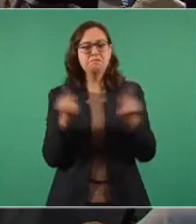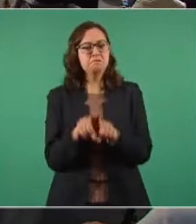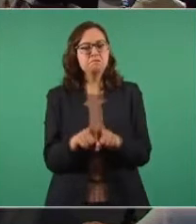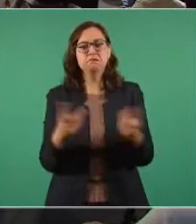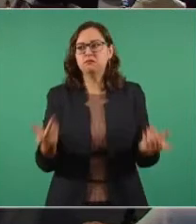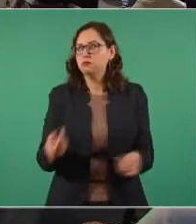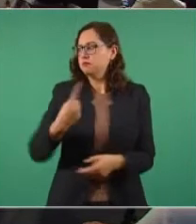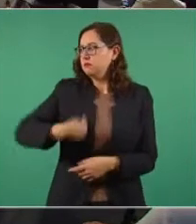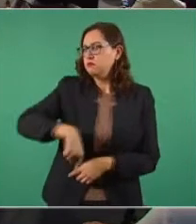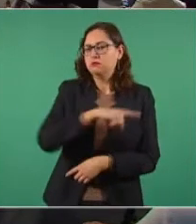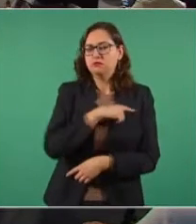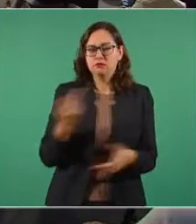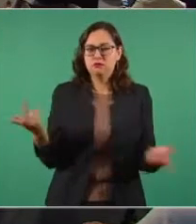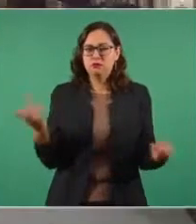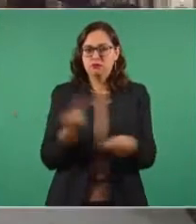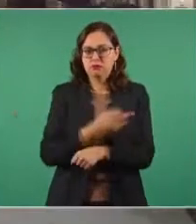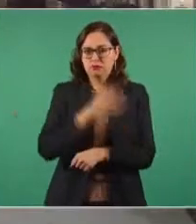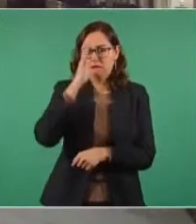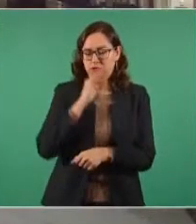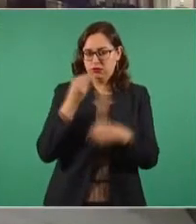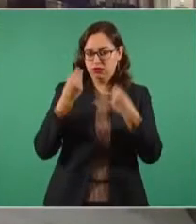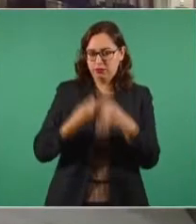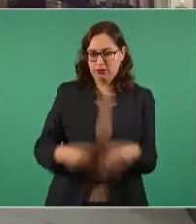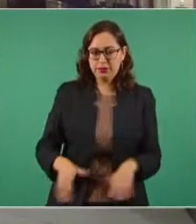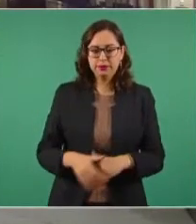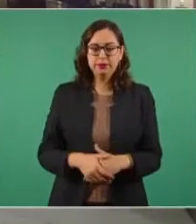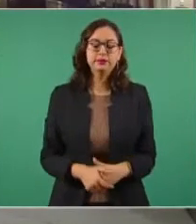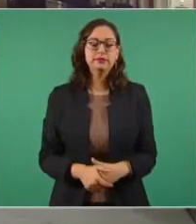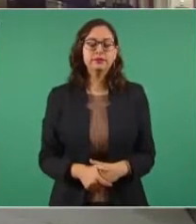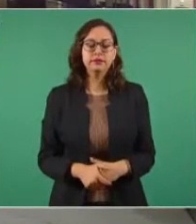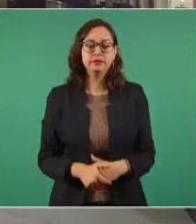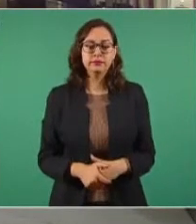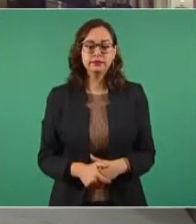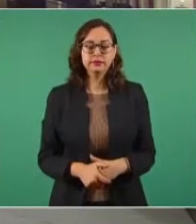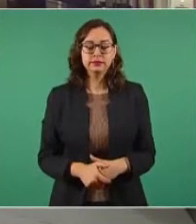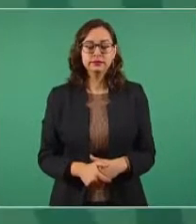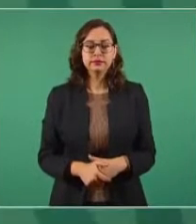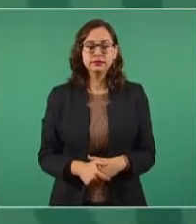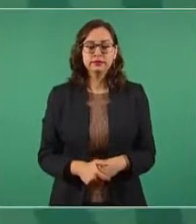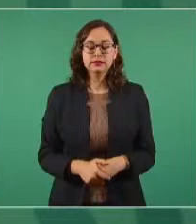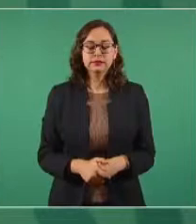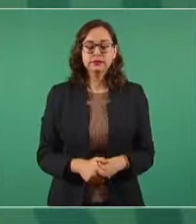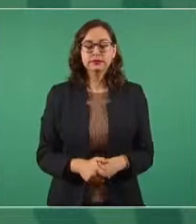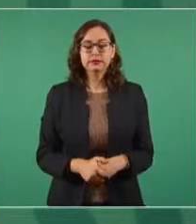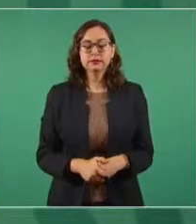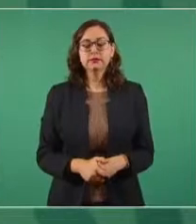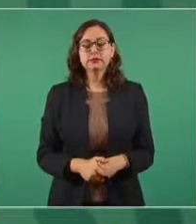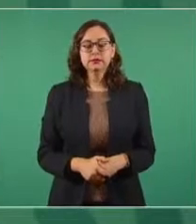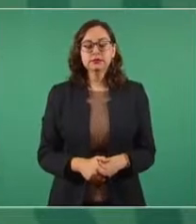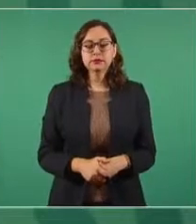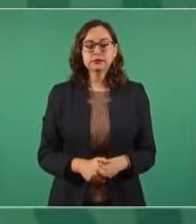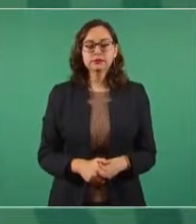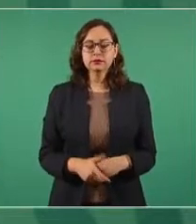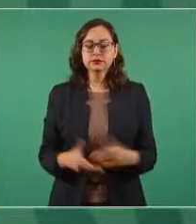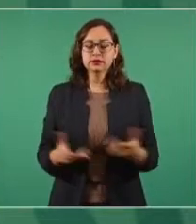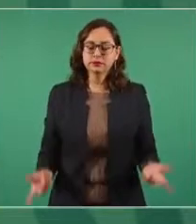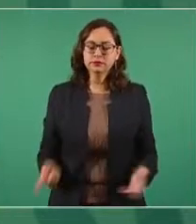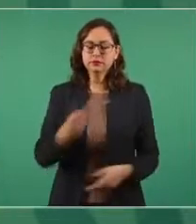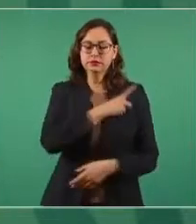perdemos somos todos de espanto pues hay que buscar este el acuerdo ya